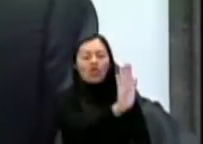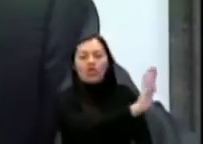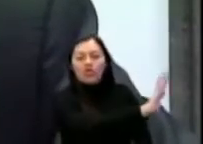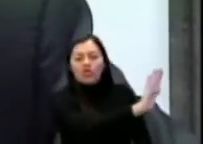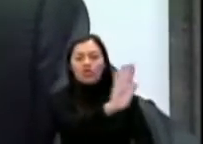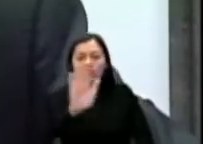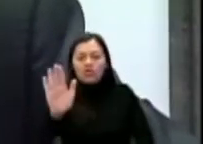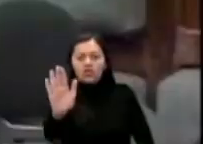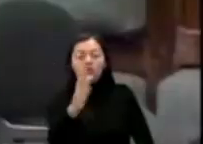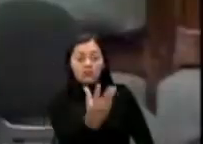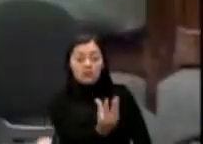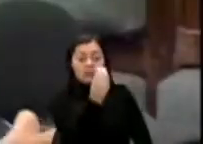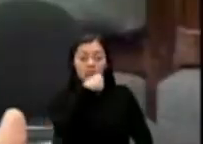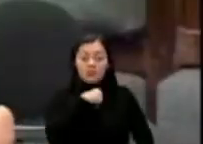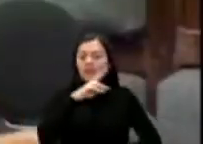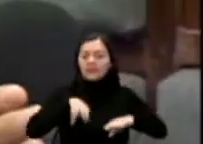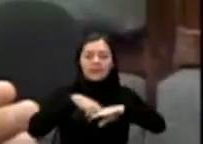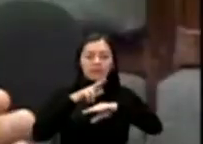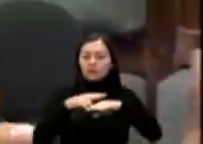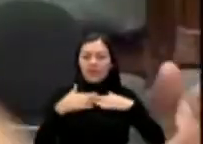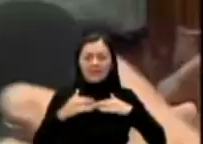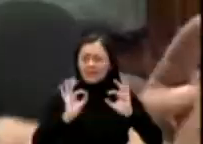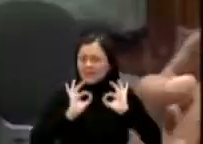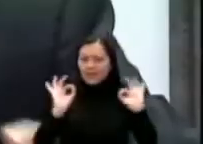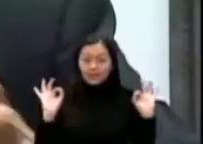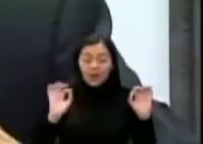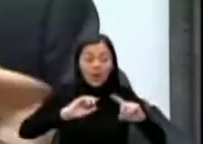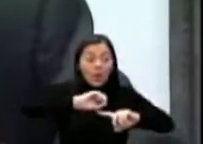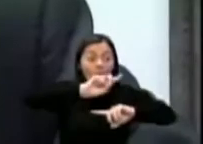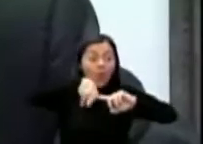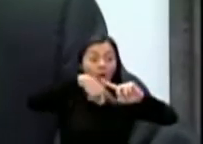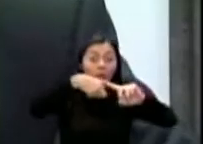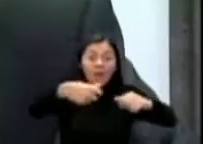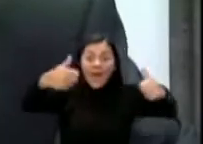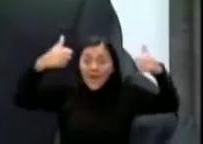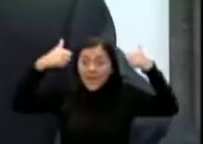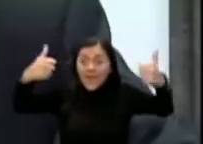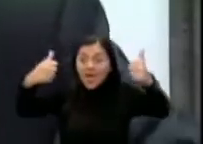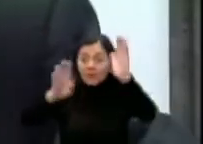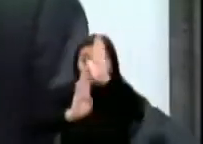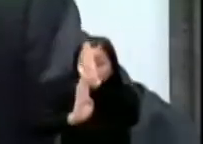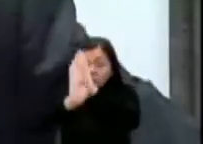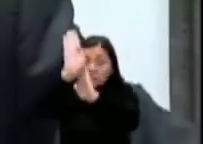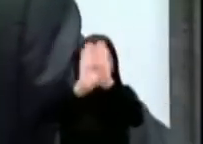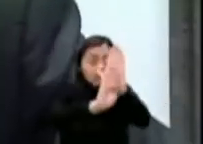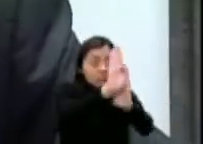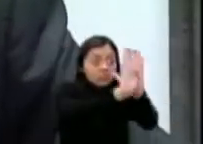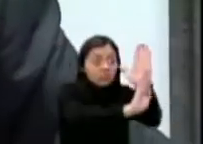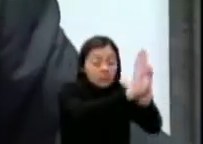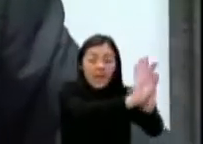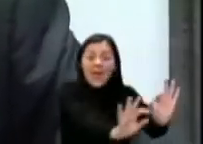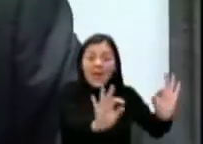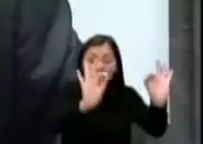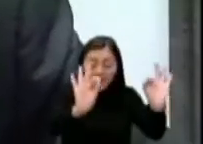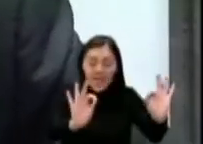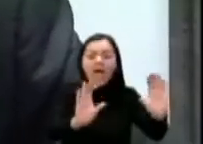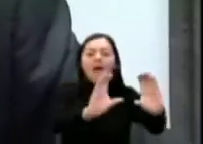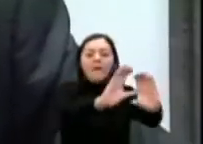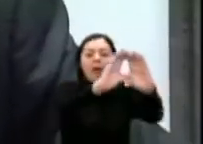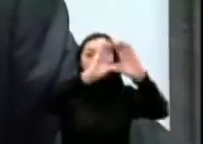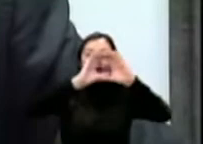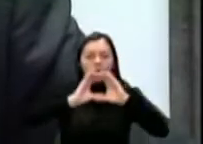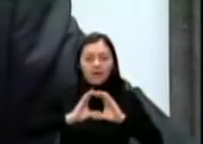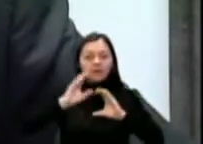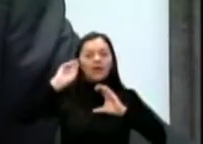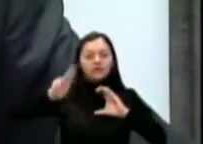esto sin duda se dará para desarrollo local la ley dice 60 40 se acelera para desarrollo local 40 gobierno central pero el presidente de un